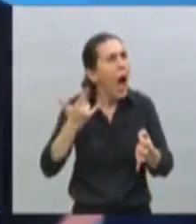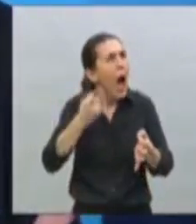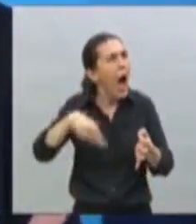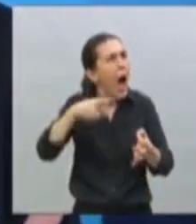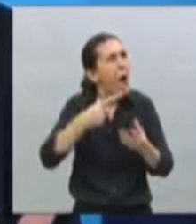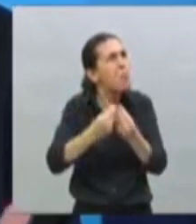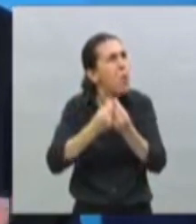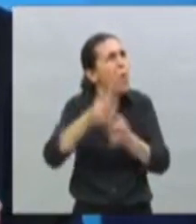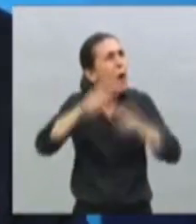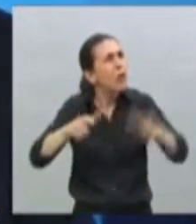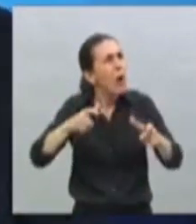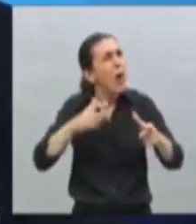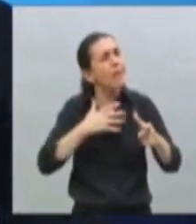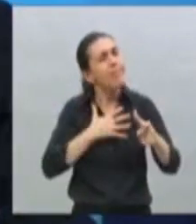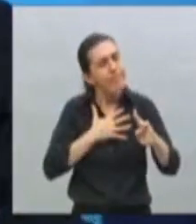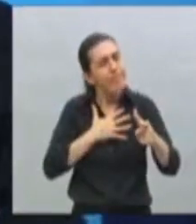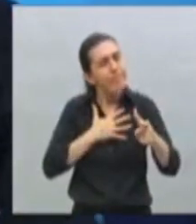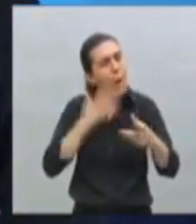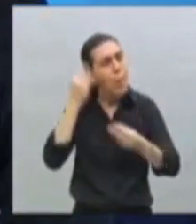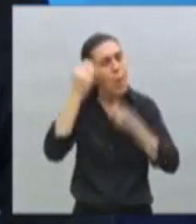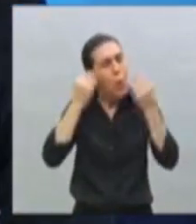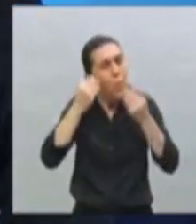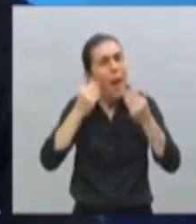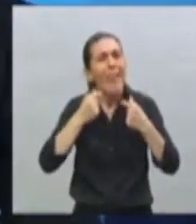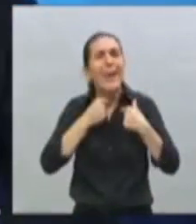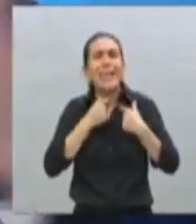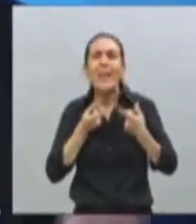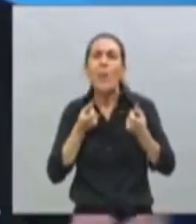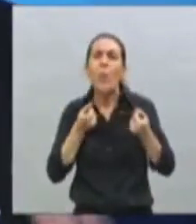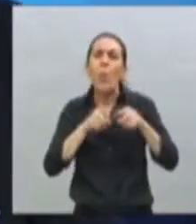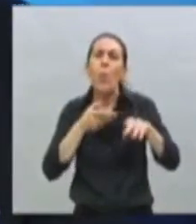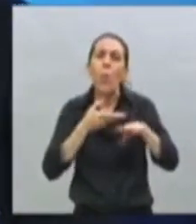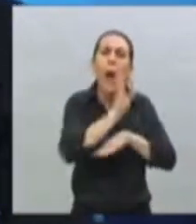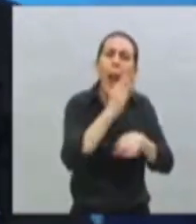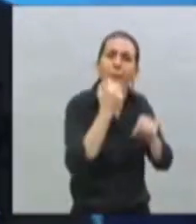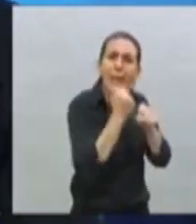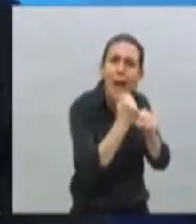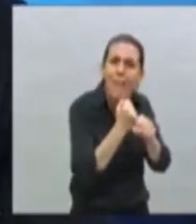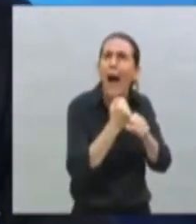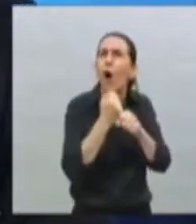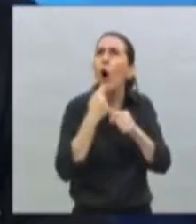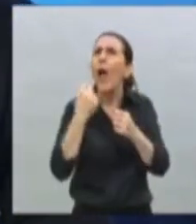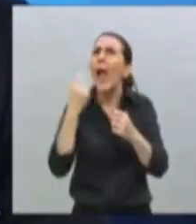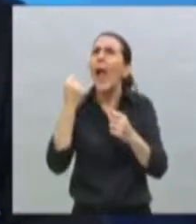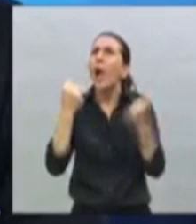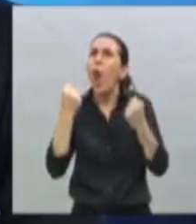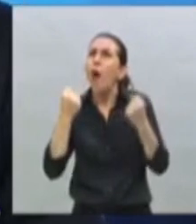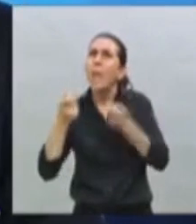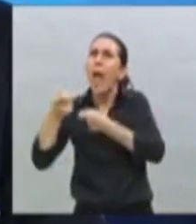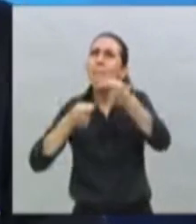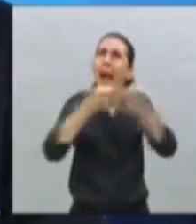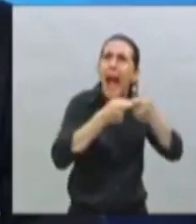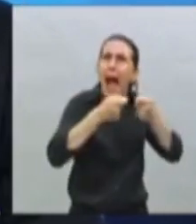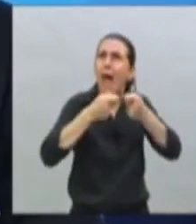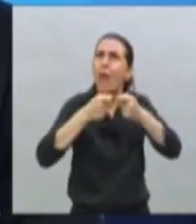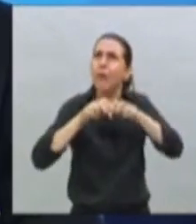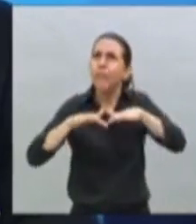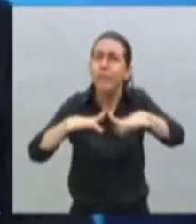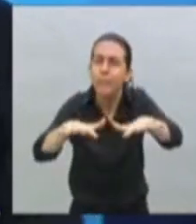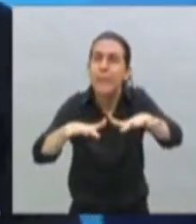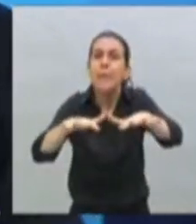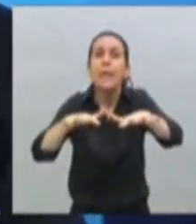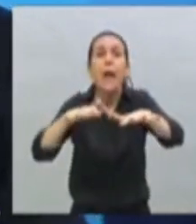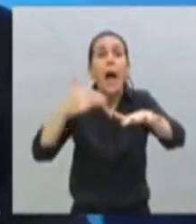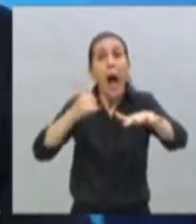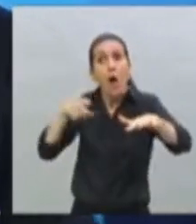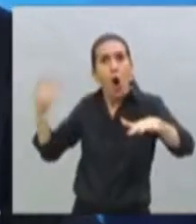honestamente preocupada por volver al trabajo, por abrir la actividad económica. Hay otros que intencionadamente lo hacen,